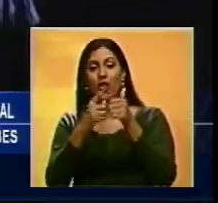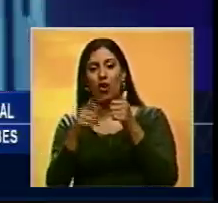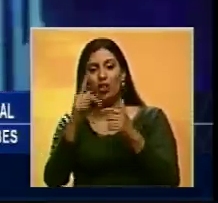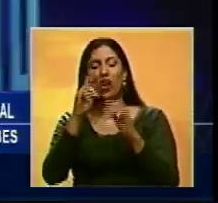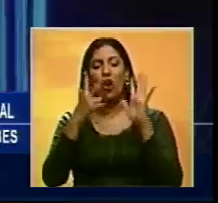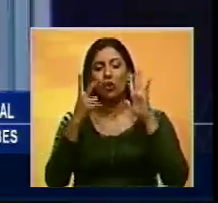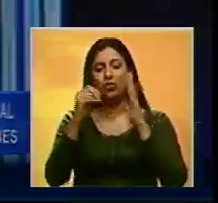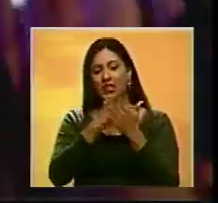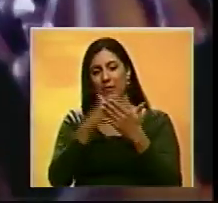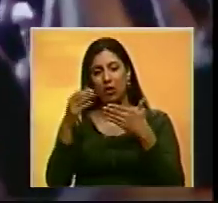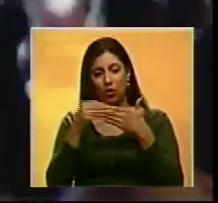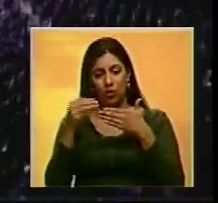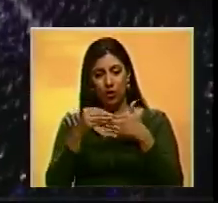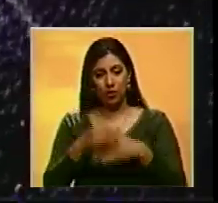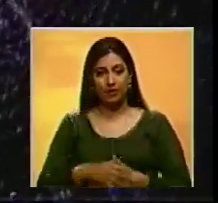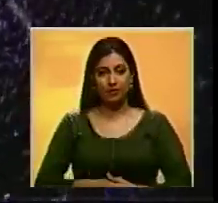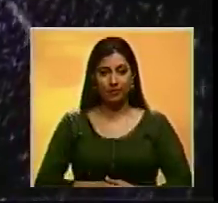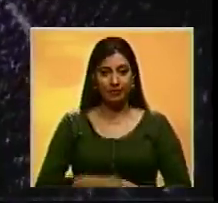unos $80 millones.